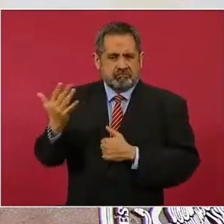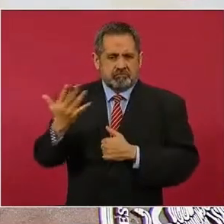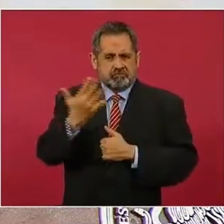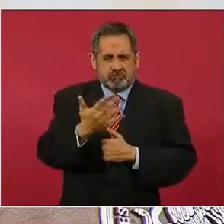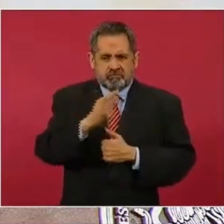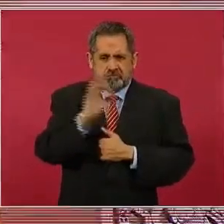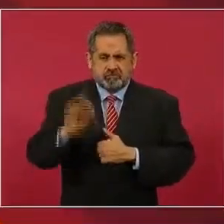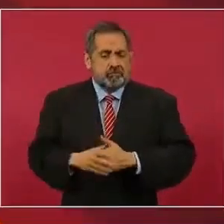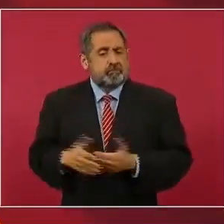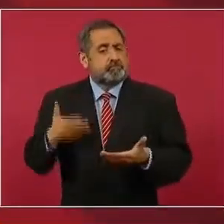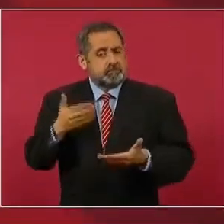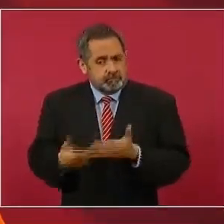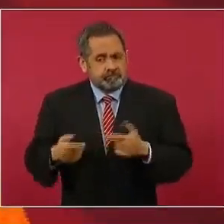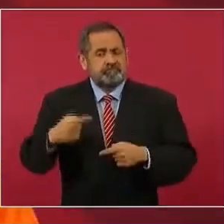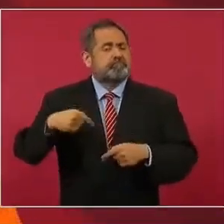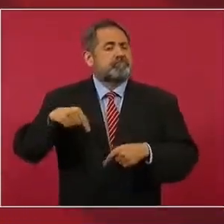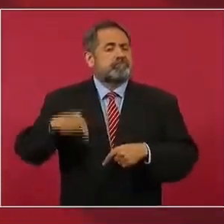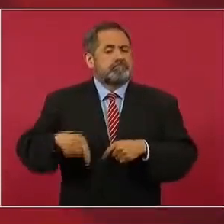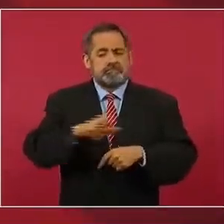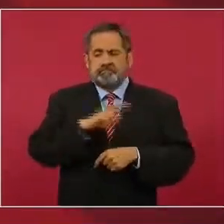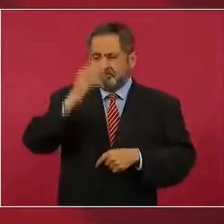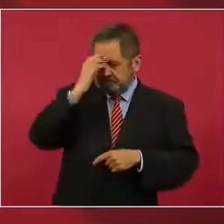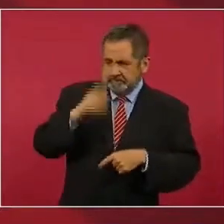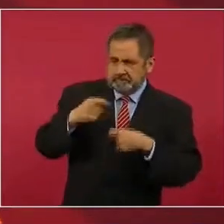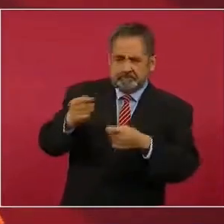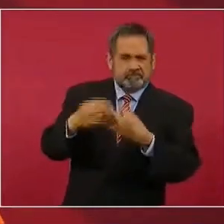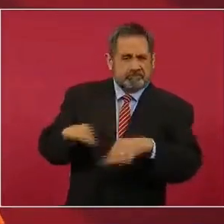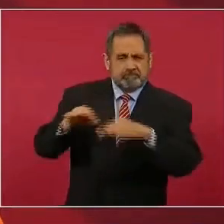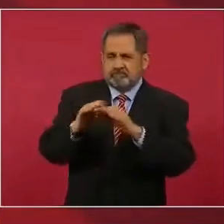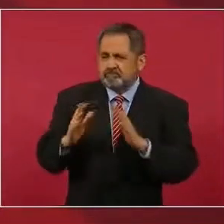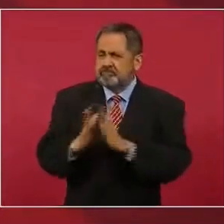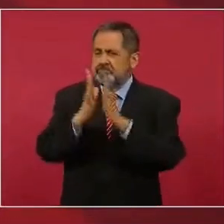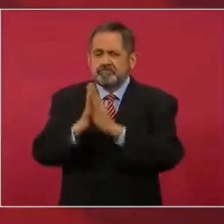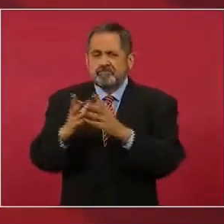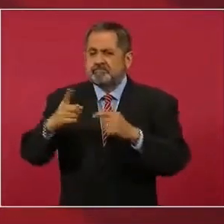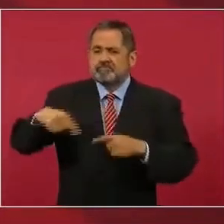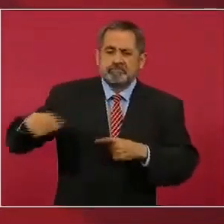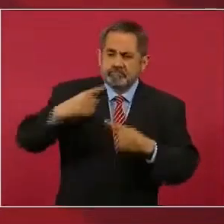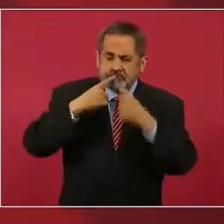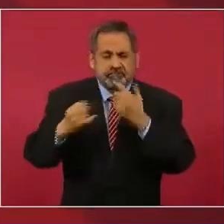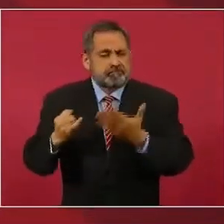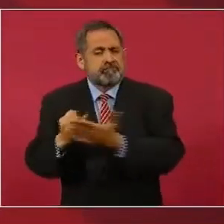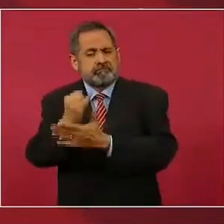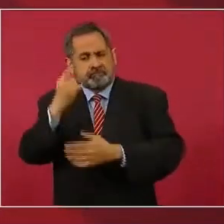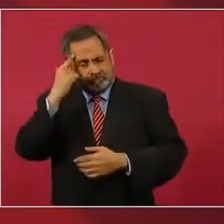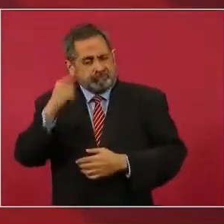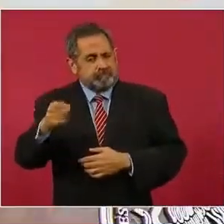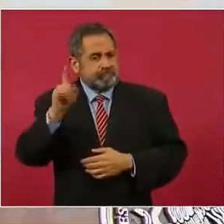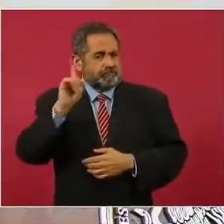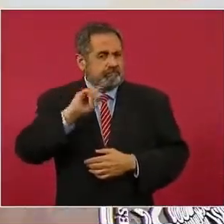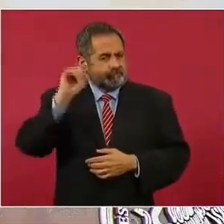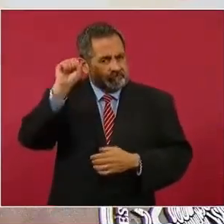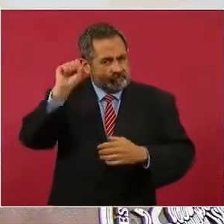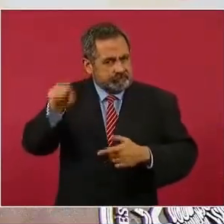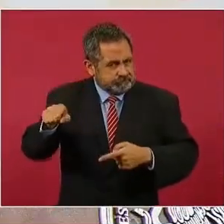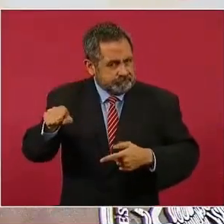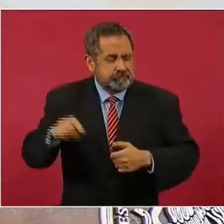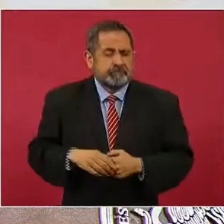Hoy es cuando se le reconocerá su importante papel en la toma de decisiones sindicales.